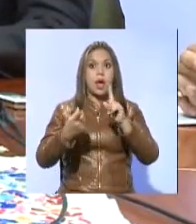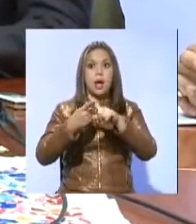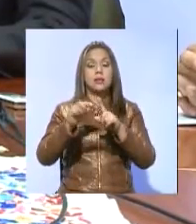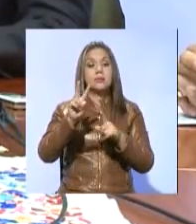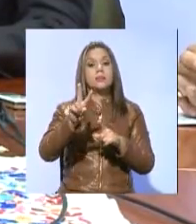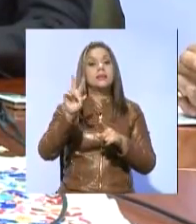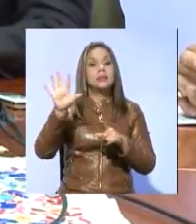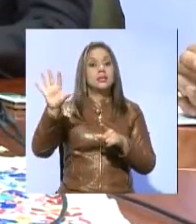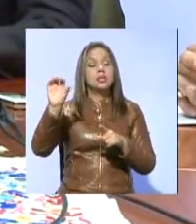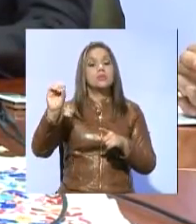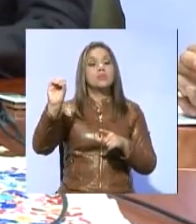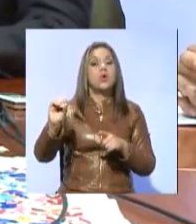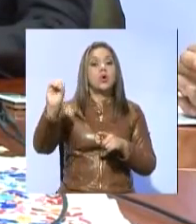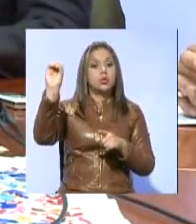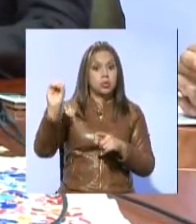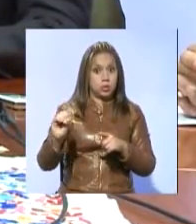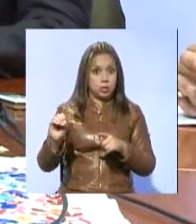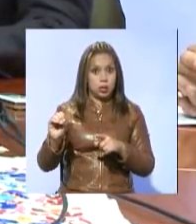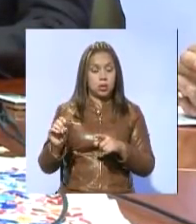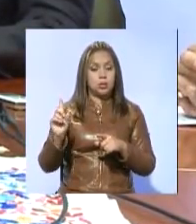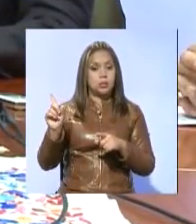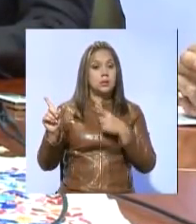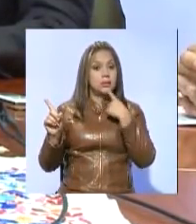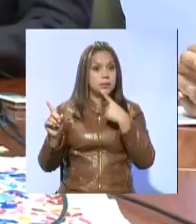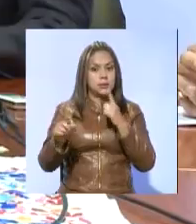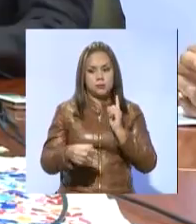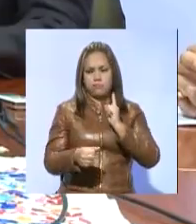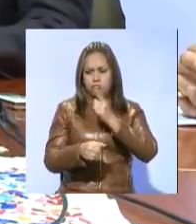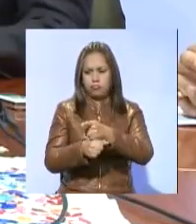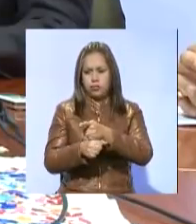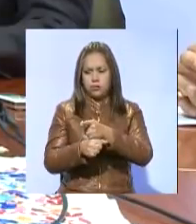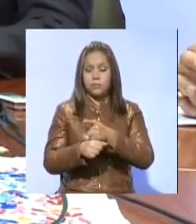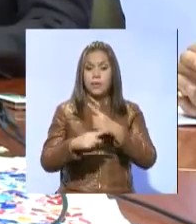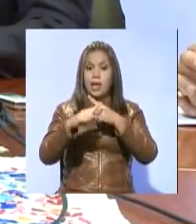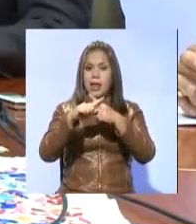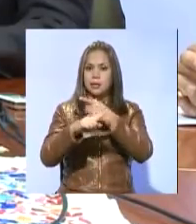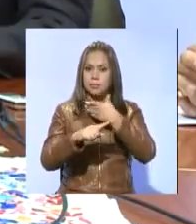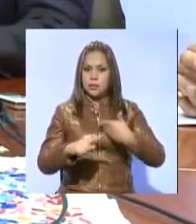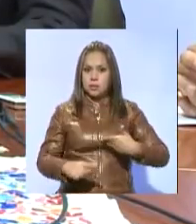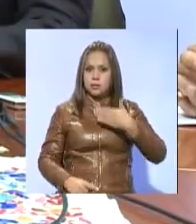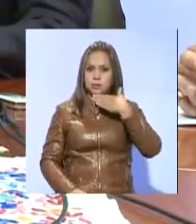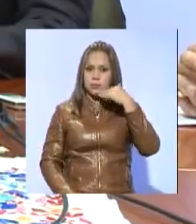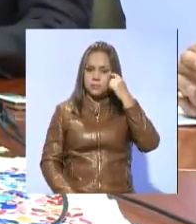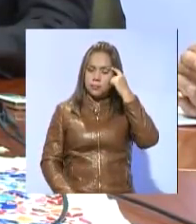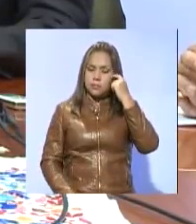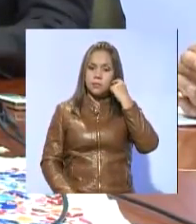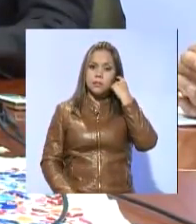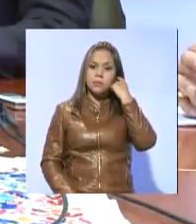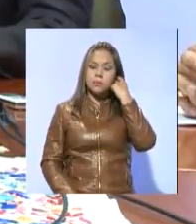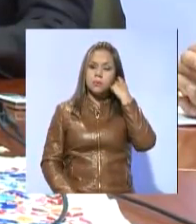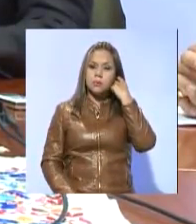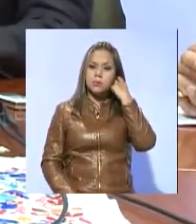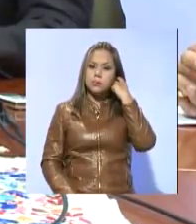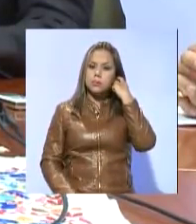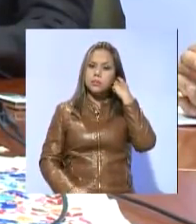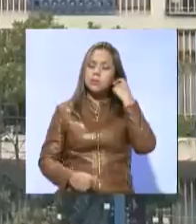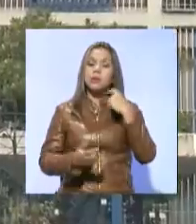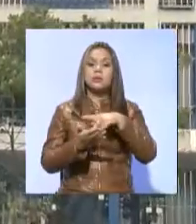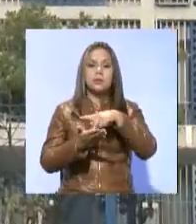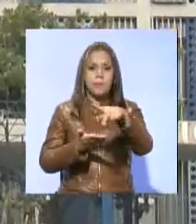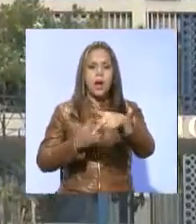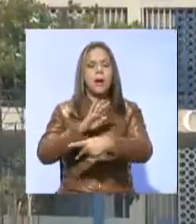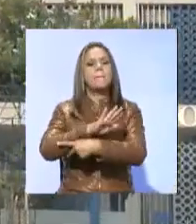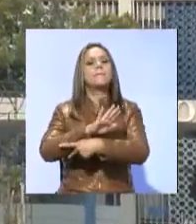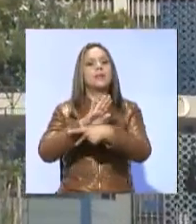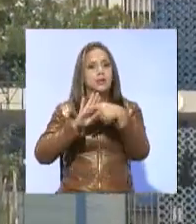25%, se ha dispuesto en los mismos decretos ejecutivos del expresidente Correa que se pague con petróleo.